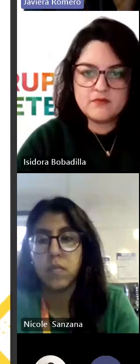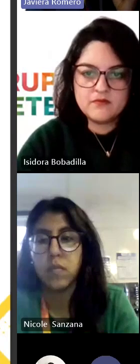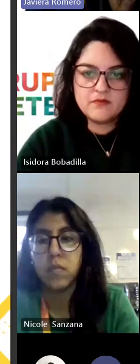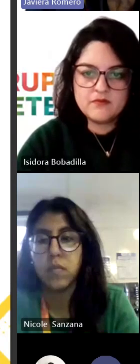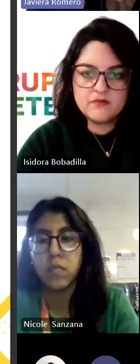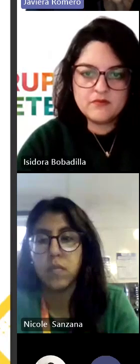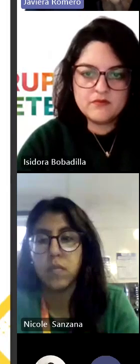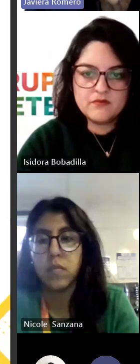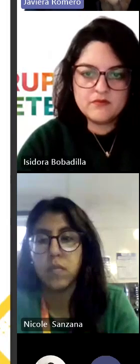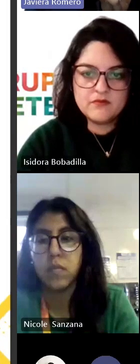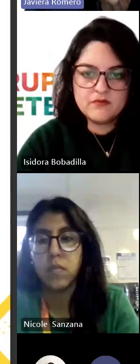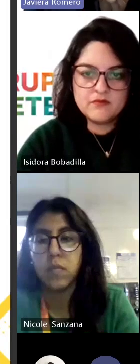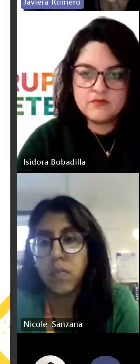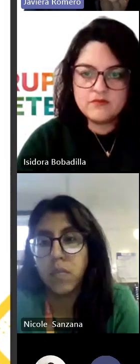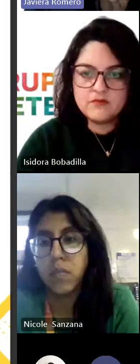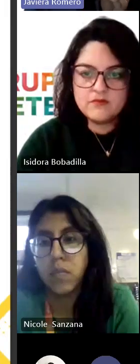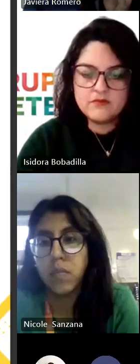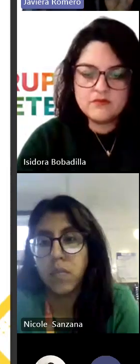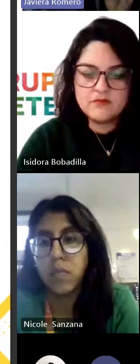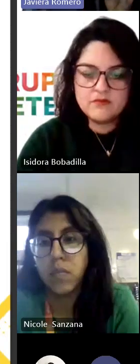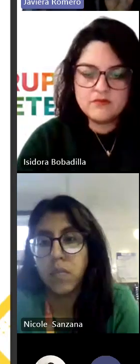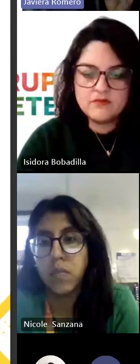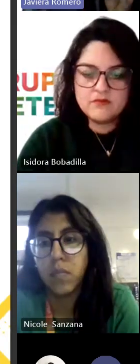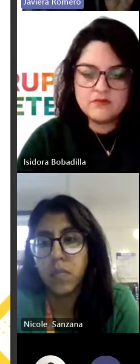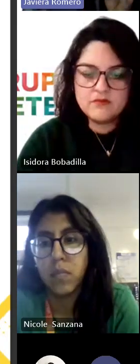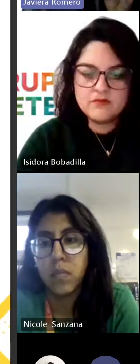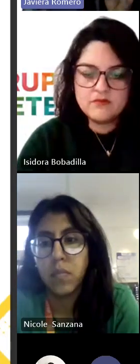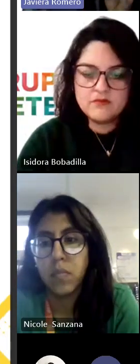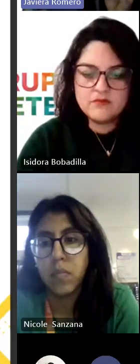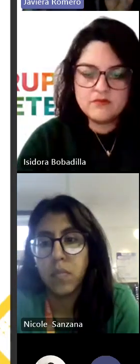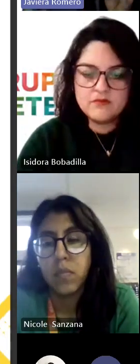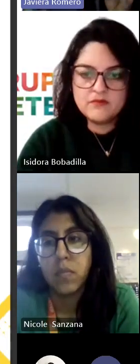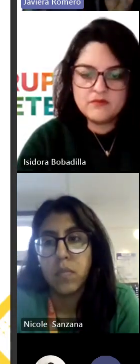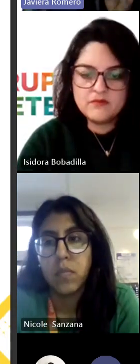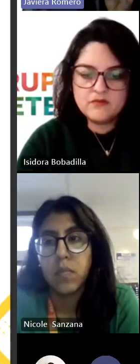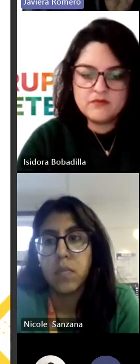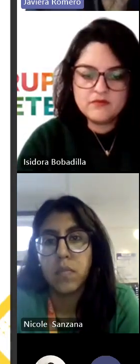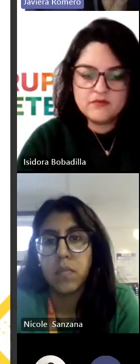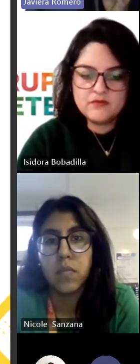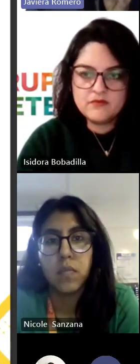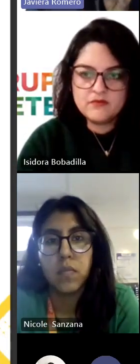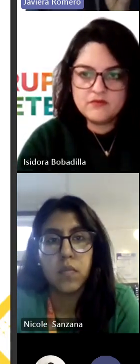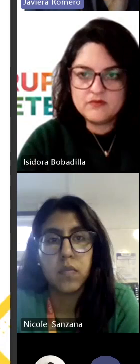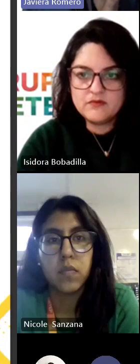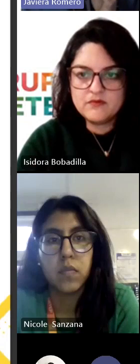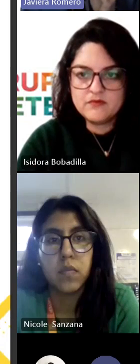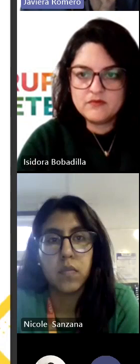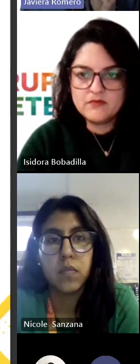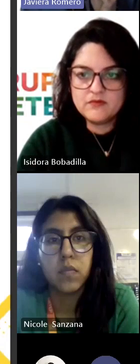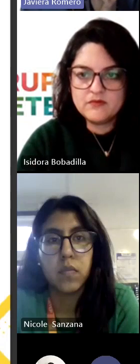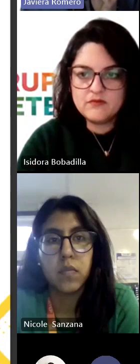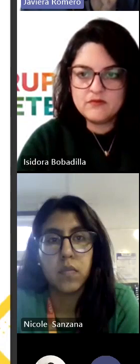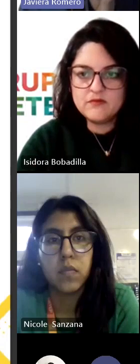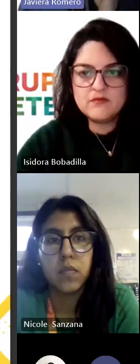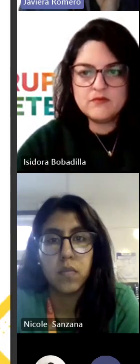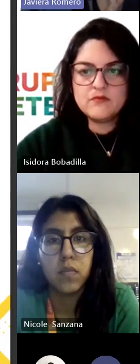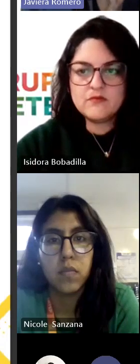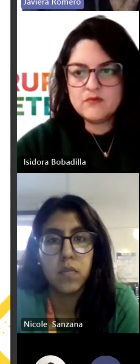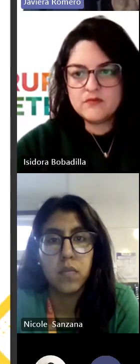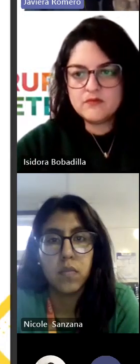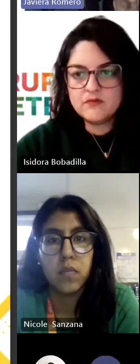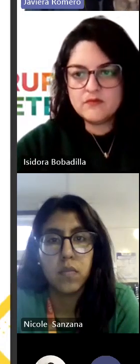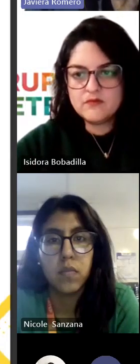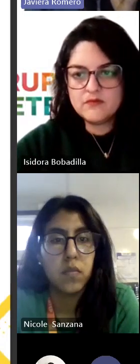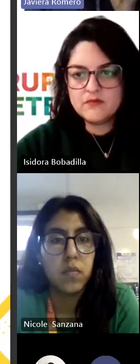escolar, está orientación, y fuera del colegio hay programas de apoyo que en algunos establecimientos pueden